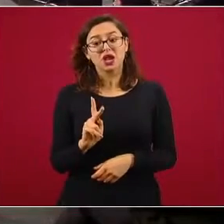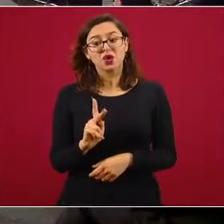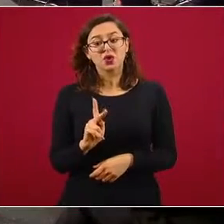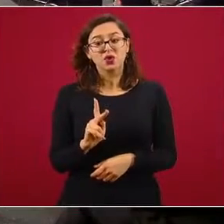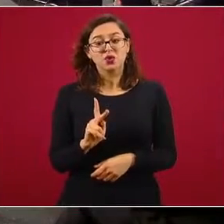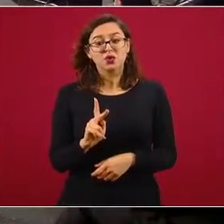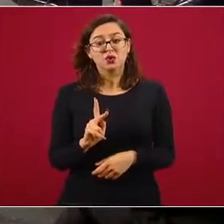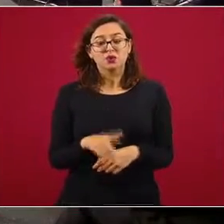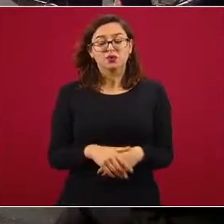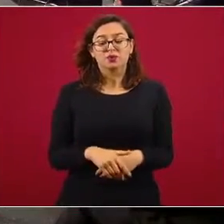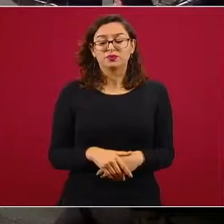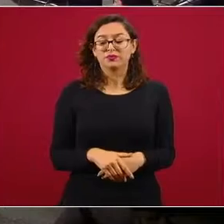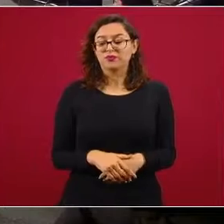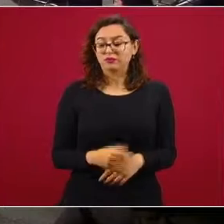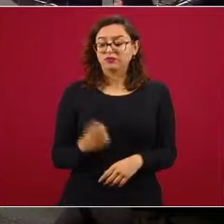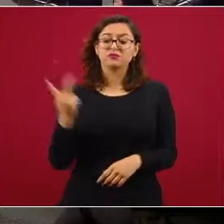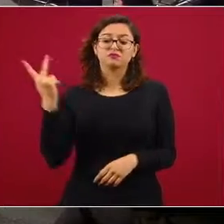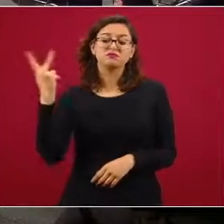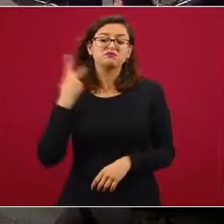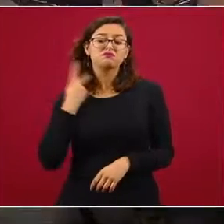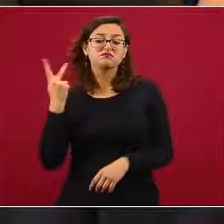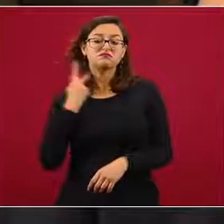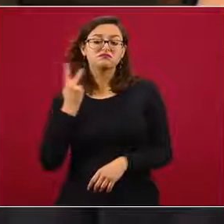el que otorga un contrato